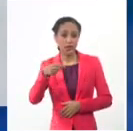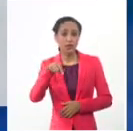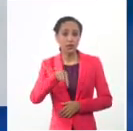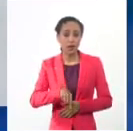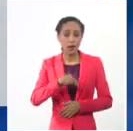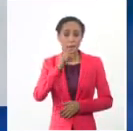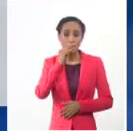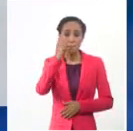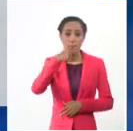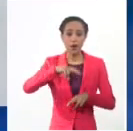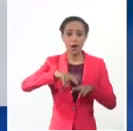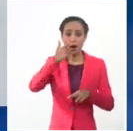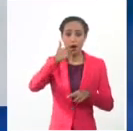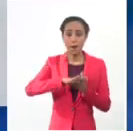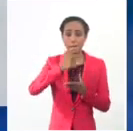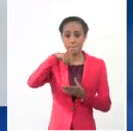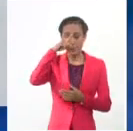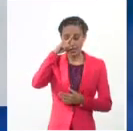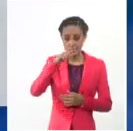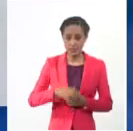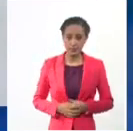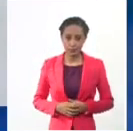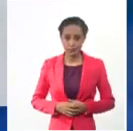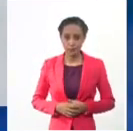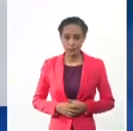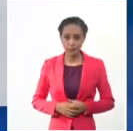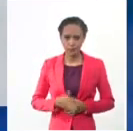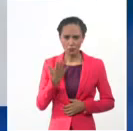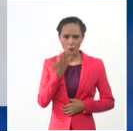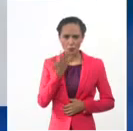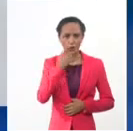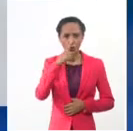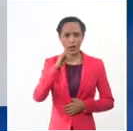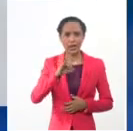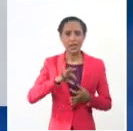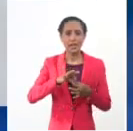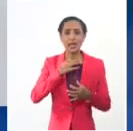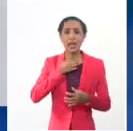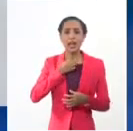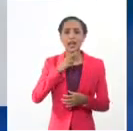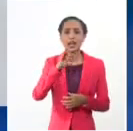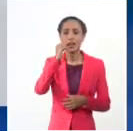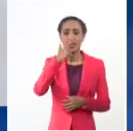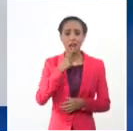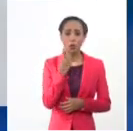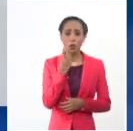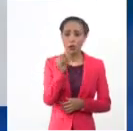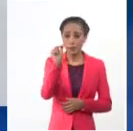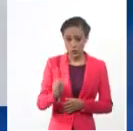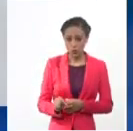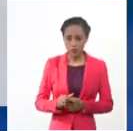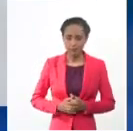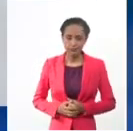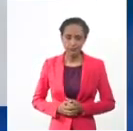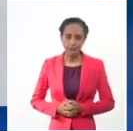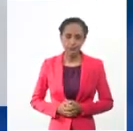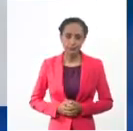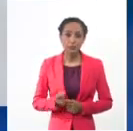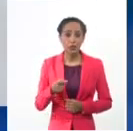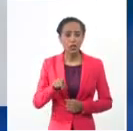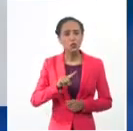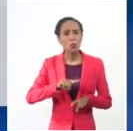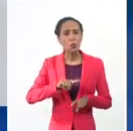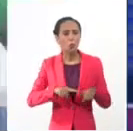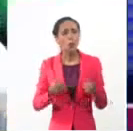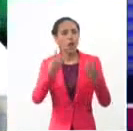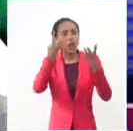casos importados. Que esto también tiene mucho que ver con el número